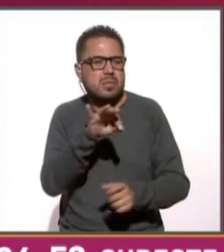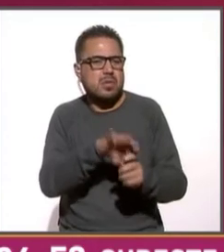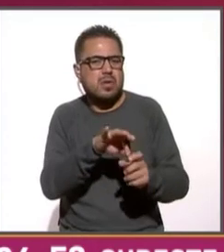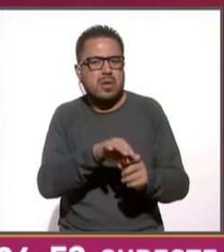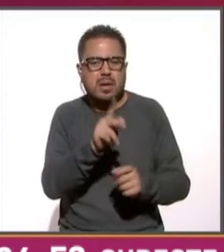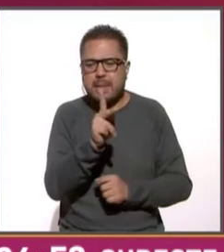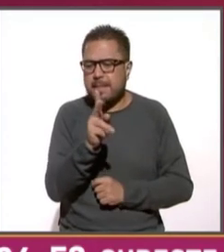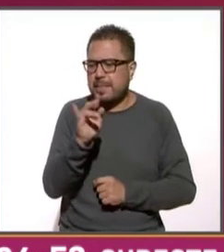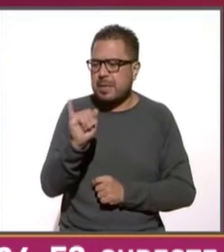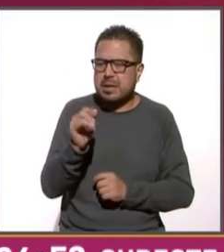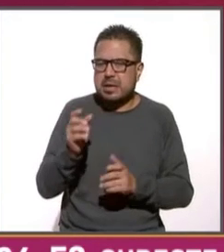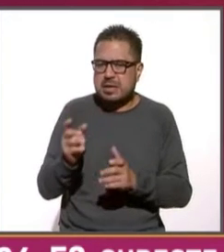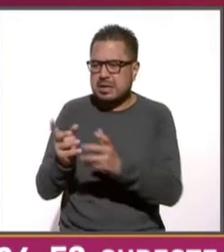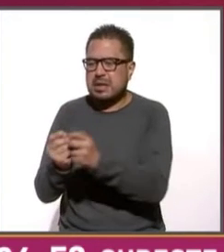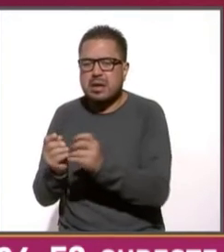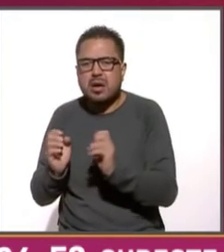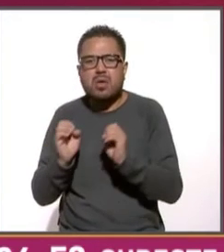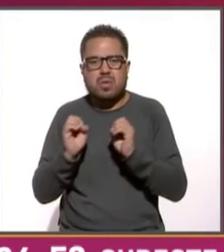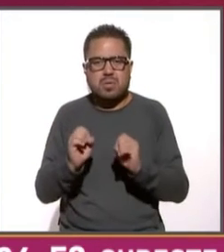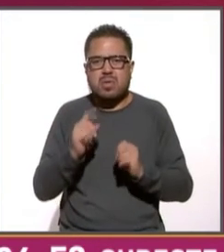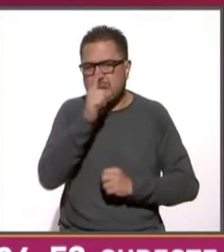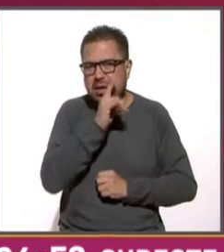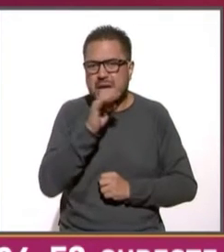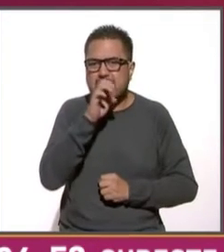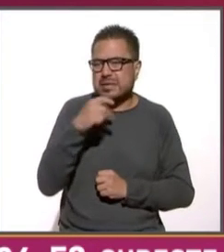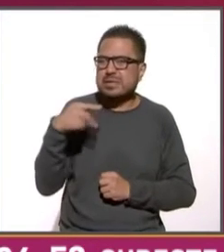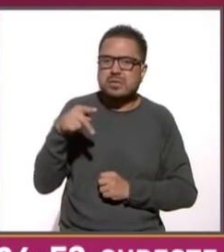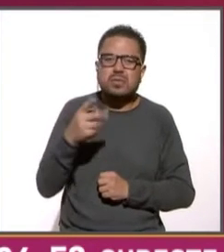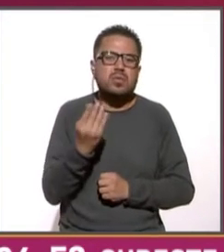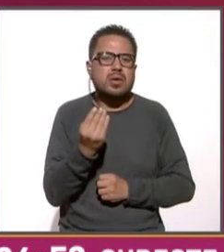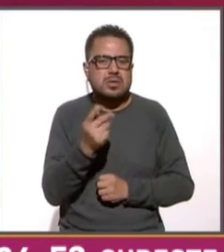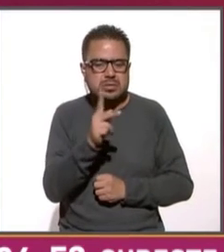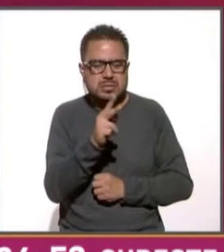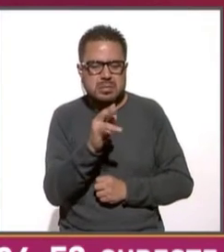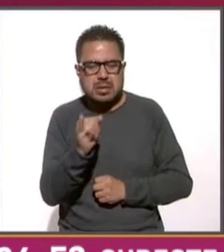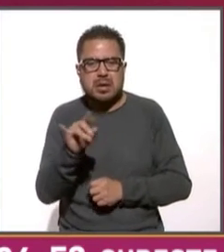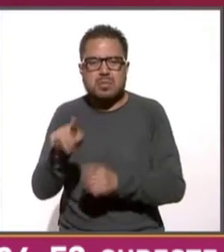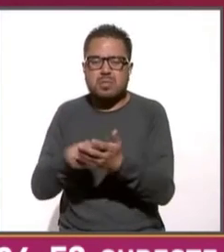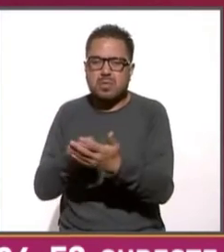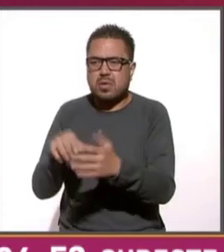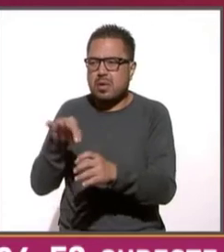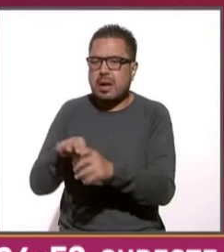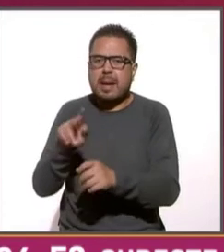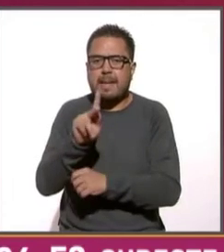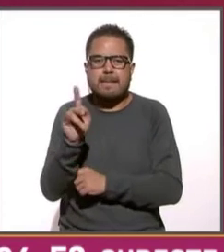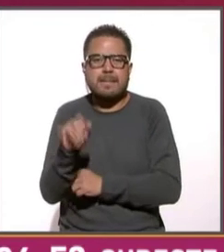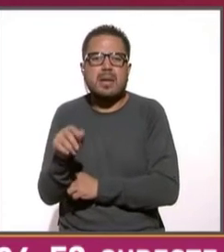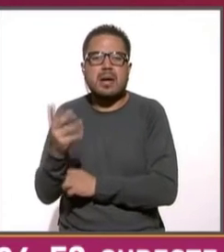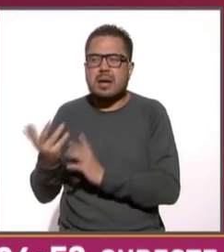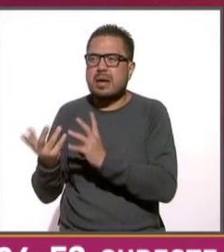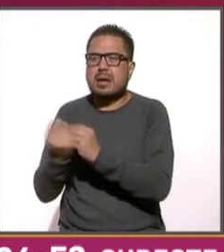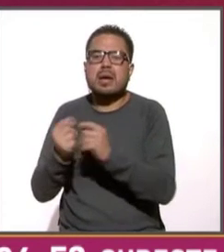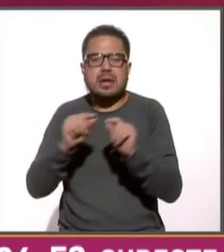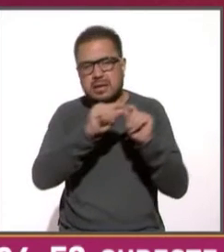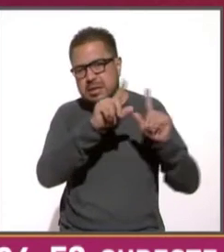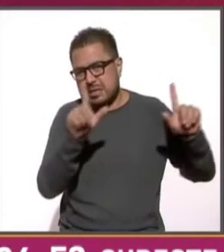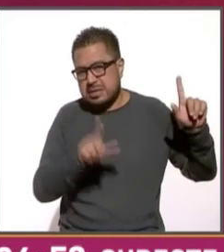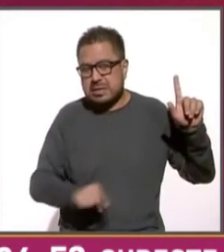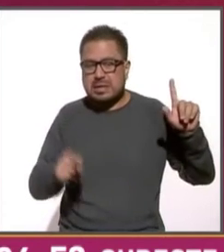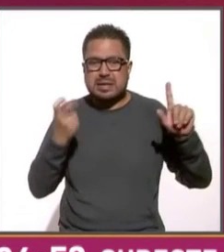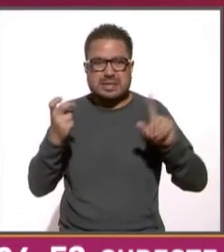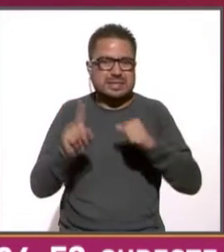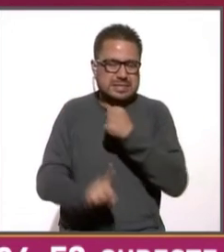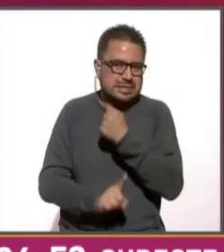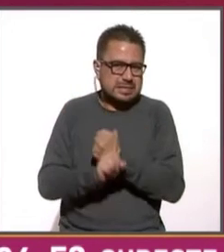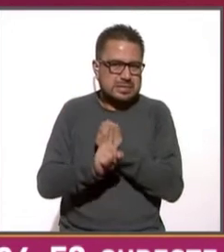un priista, o en el caso de Aguascalientes, cuántos priistas votaron por esta panista. Te diría que a nivel nacional, y es lo